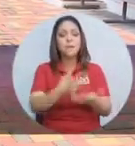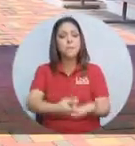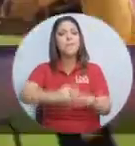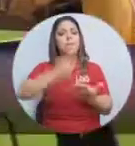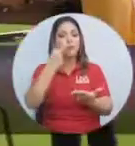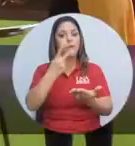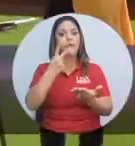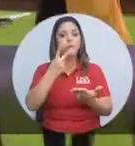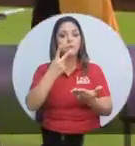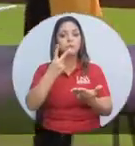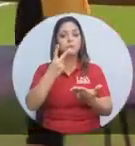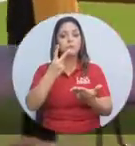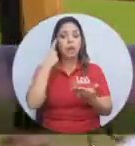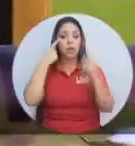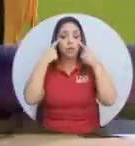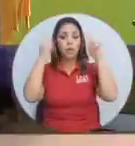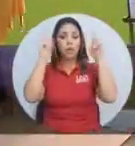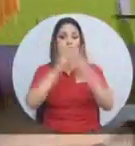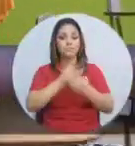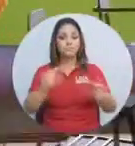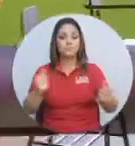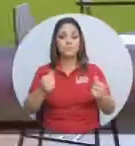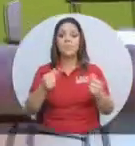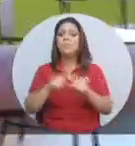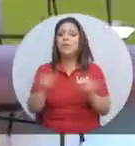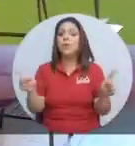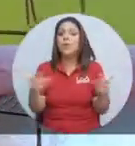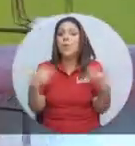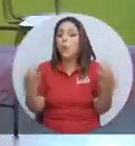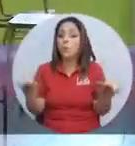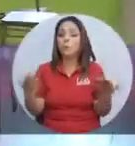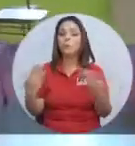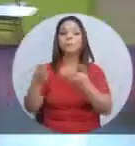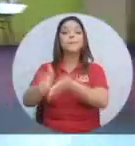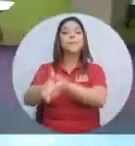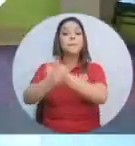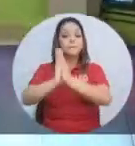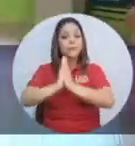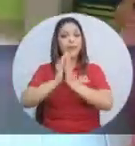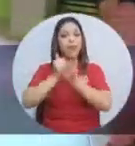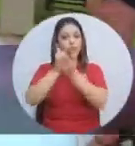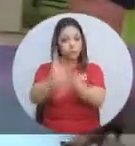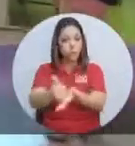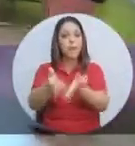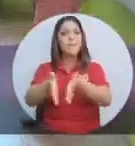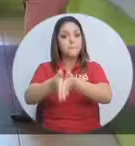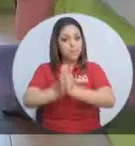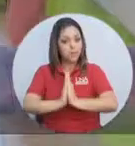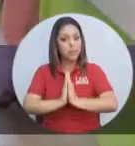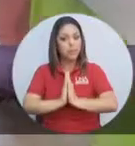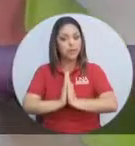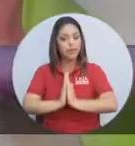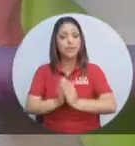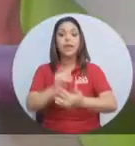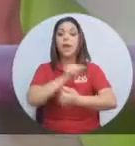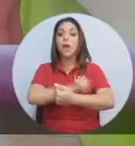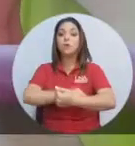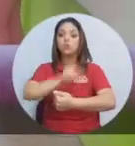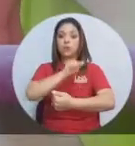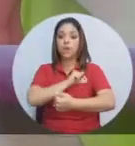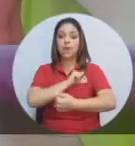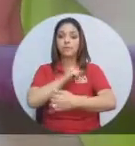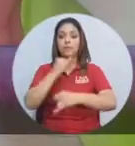valor a eso y resignificarlo de alguna manera, pero eso es pidiendo ayuda. Exacto, o sea, necesitas ayuda para salir de eso.